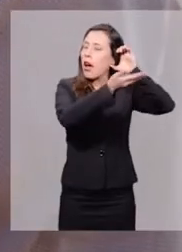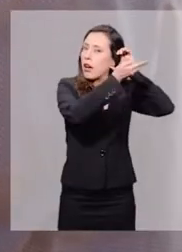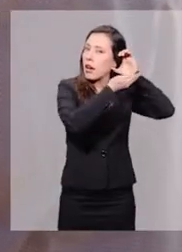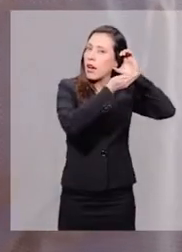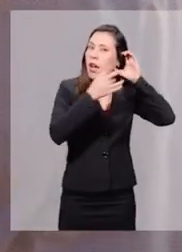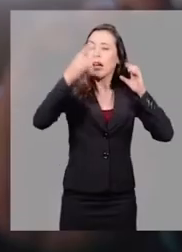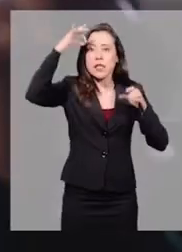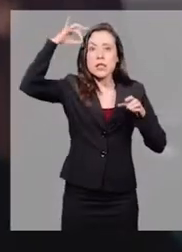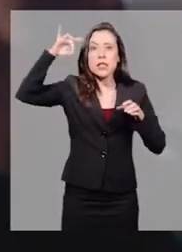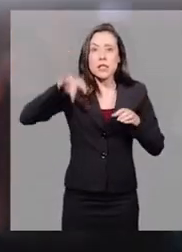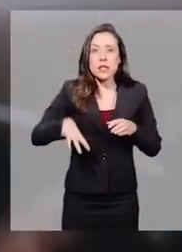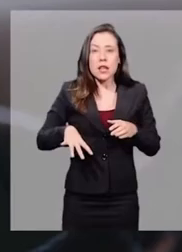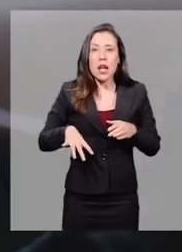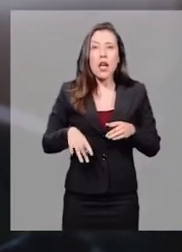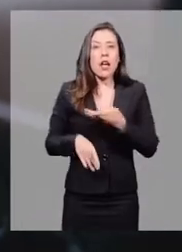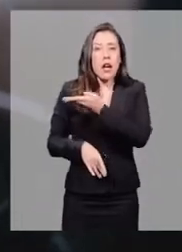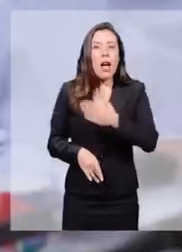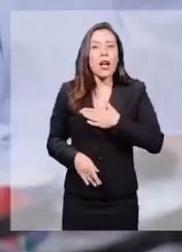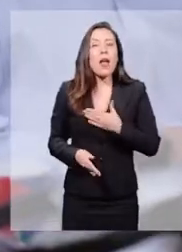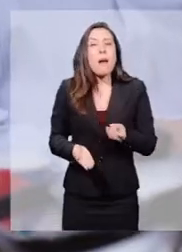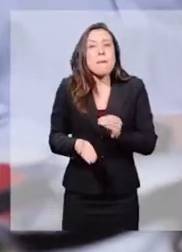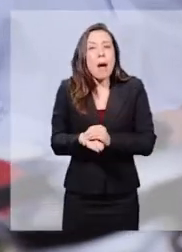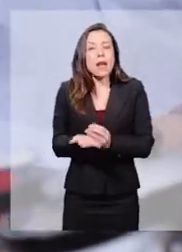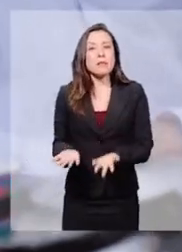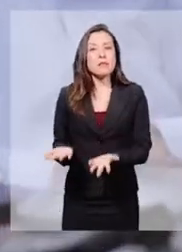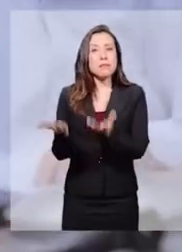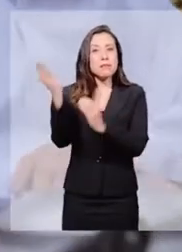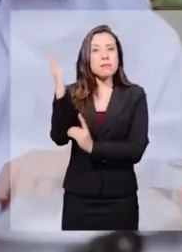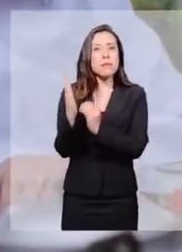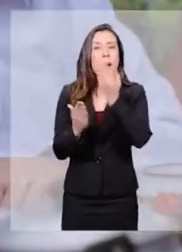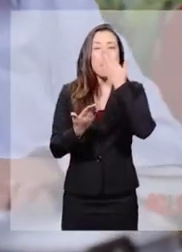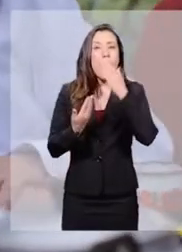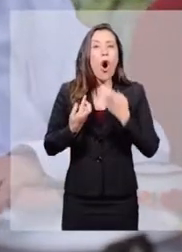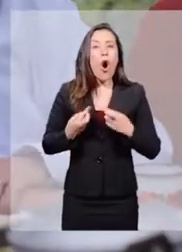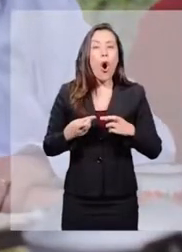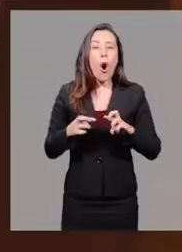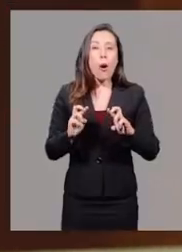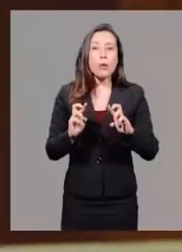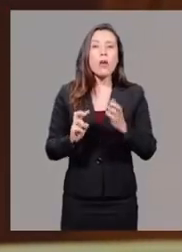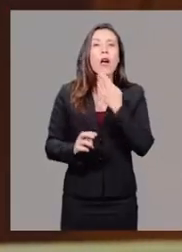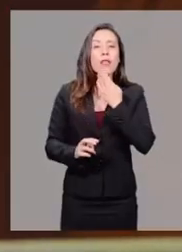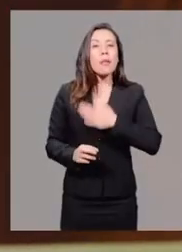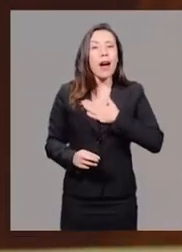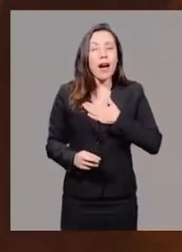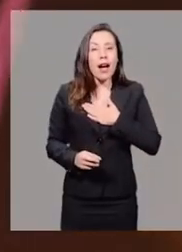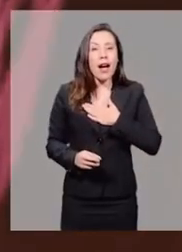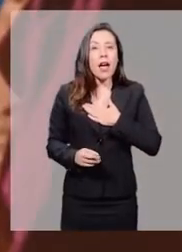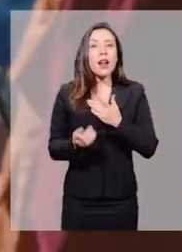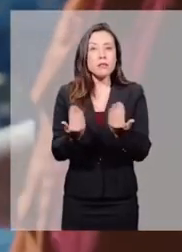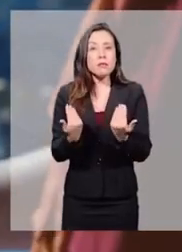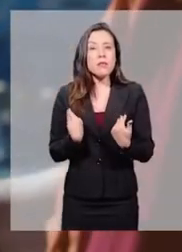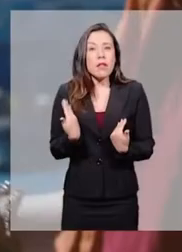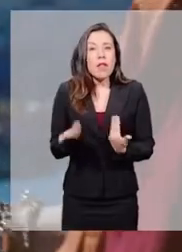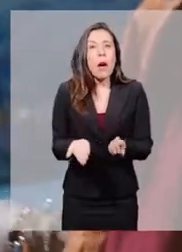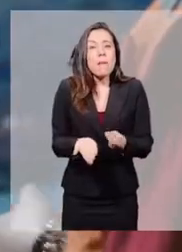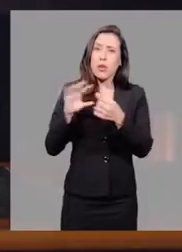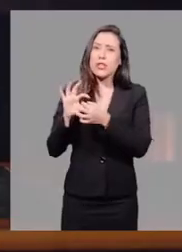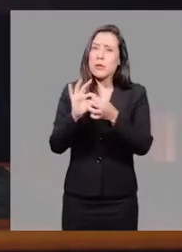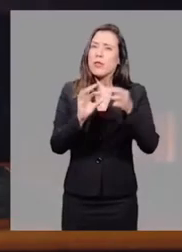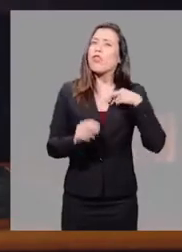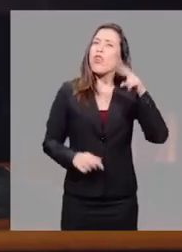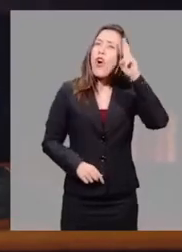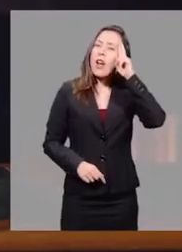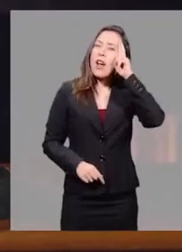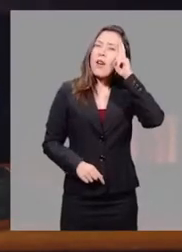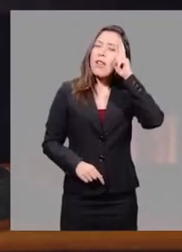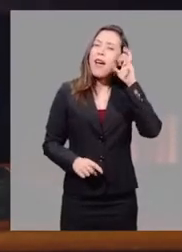El virtual presidente electo de Chile, Sebastián Piñera, aseveró que su futuro gobierno buscará colaborar para que Venezuela se reencuentre con la democracia